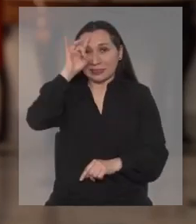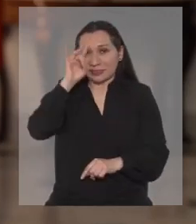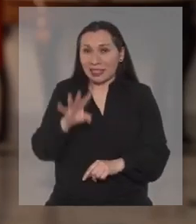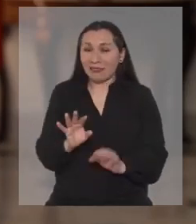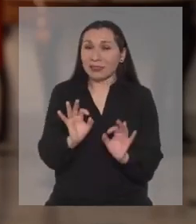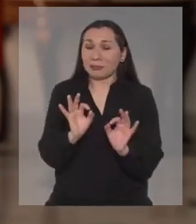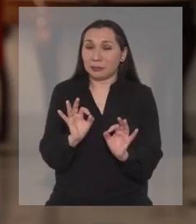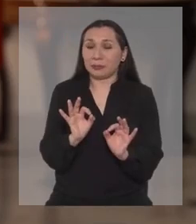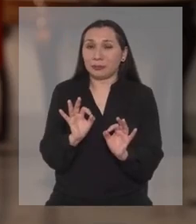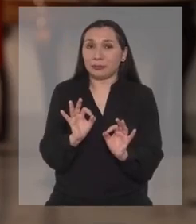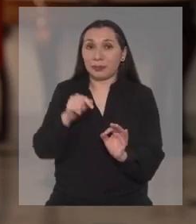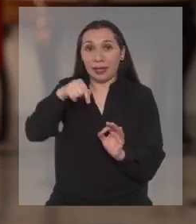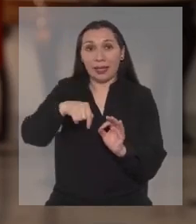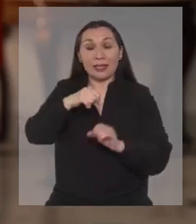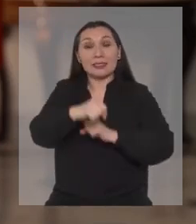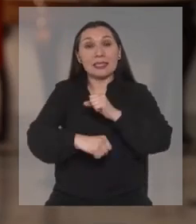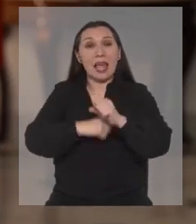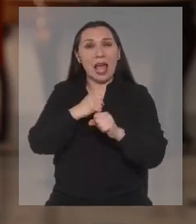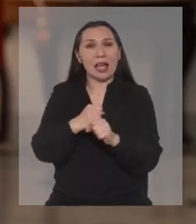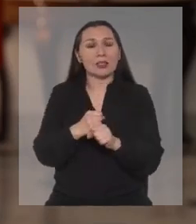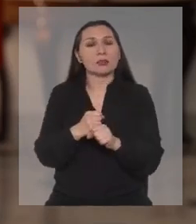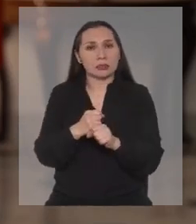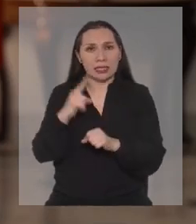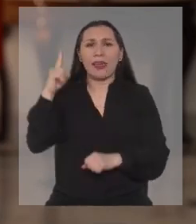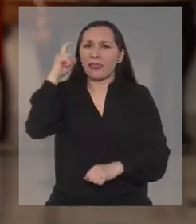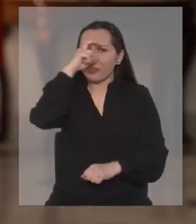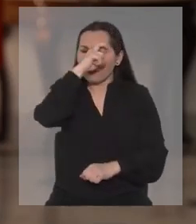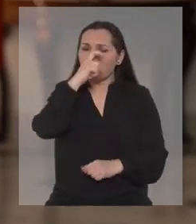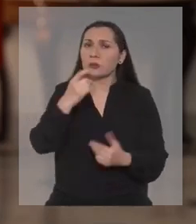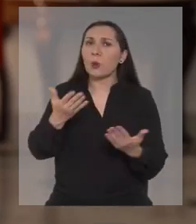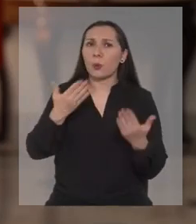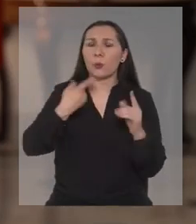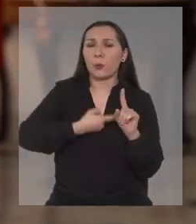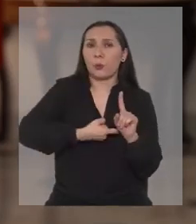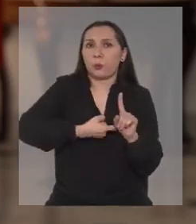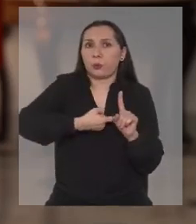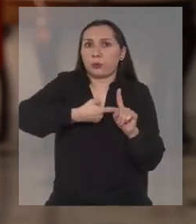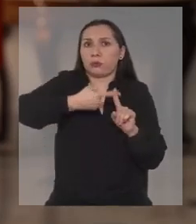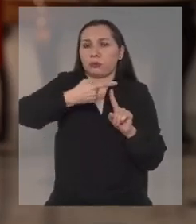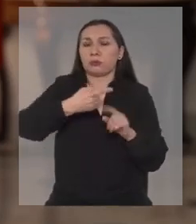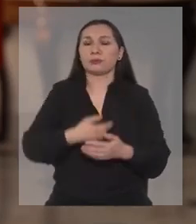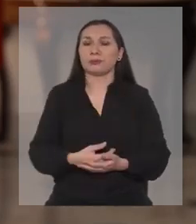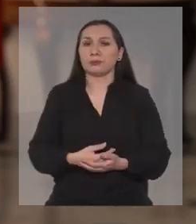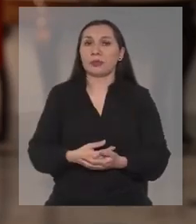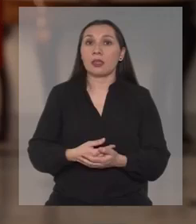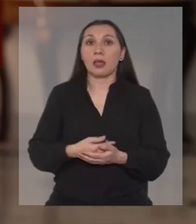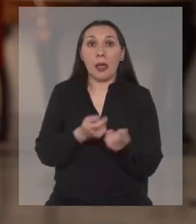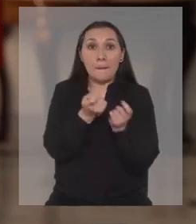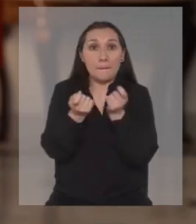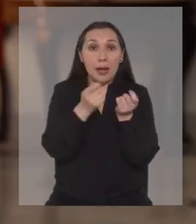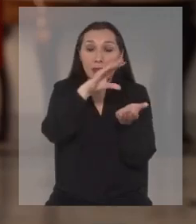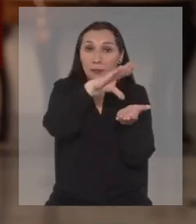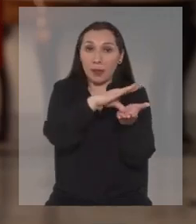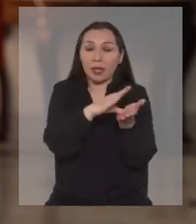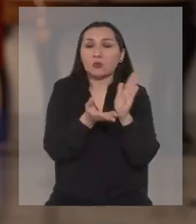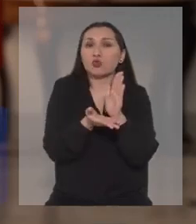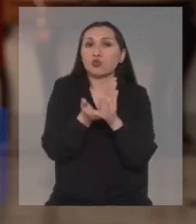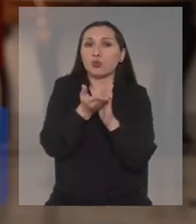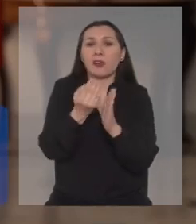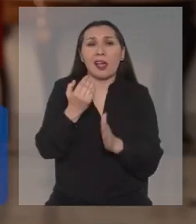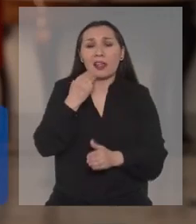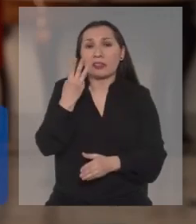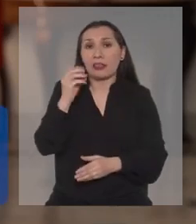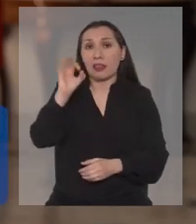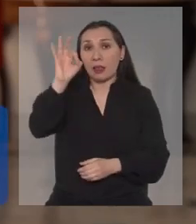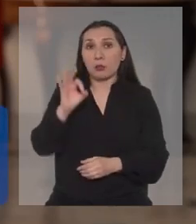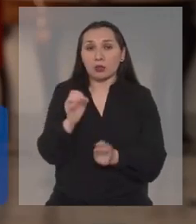y sabemos en particular que este año va a ser especialmente difícil por lo caluroso este presupuesto aumenta en